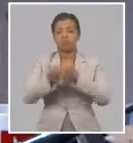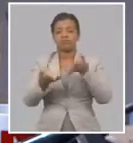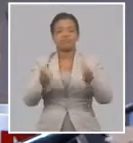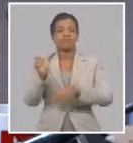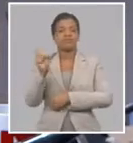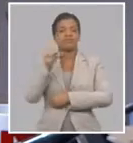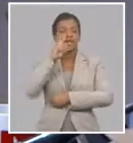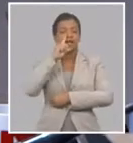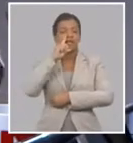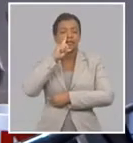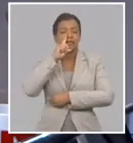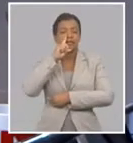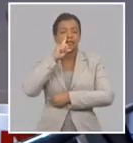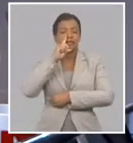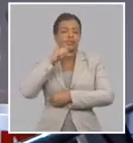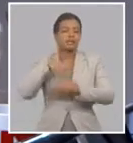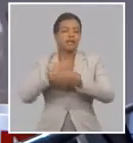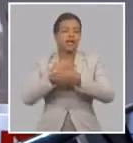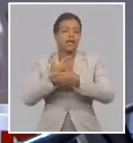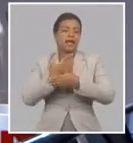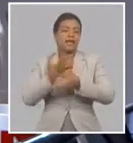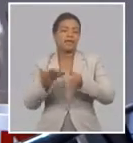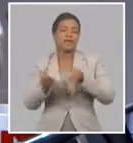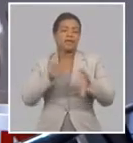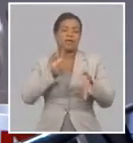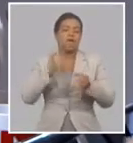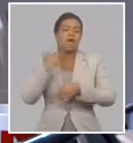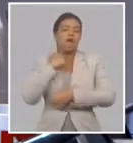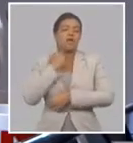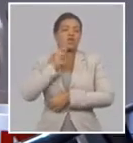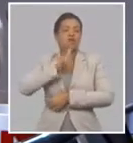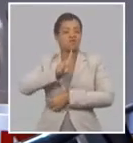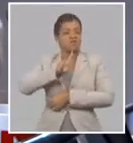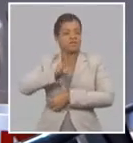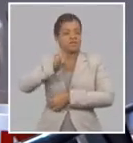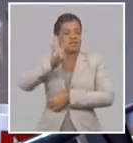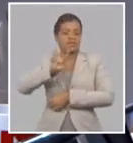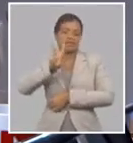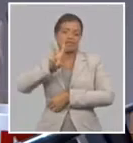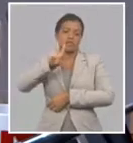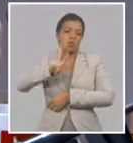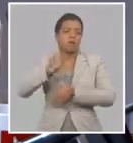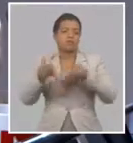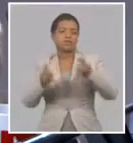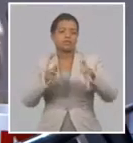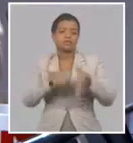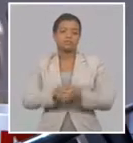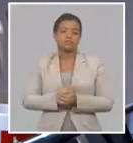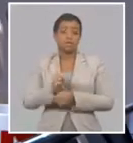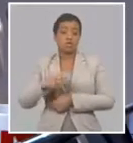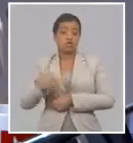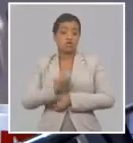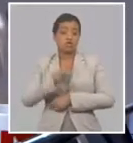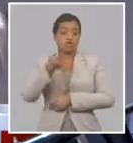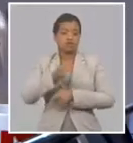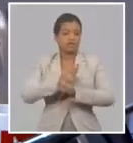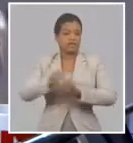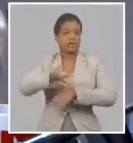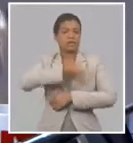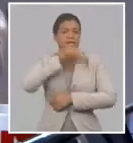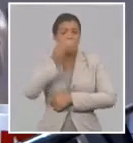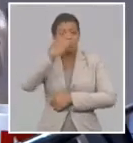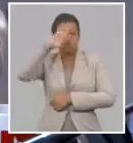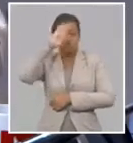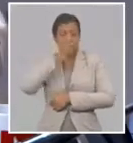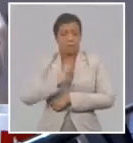finales del 23 principios del año 24 en el caso nuestro creo que la introducción usted lo plantea cubano